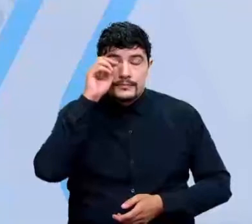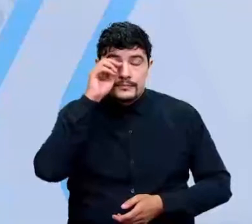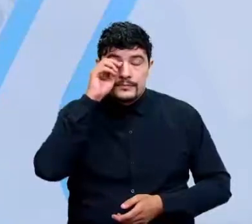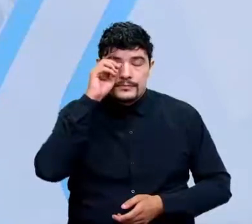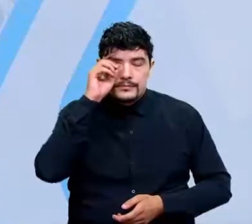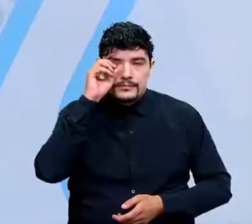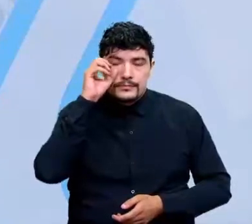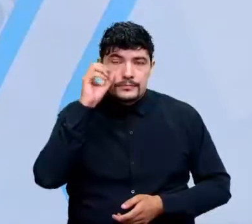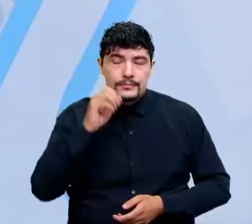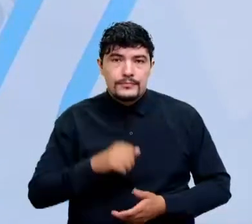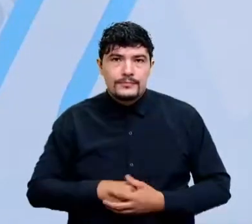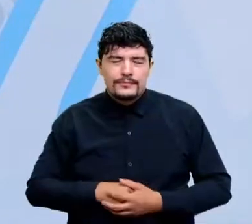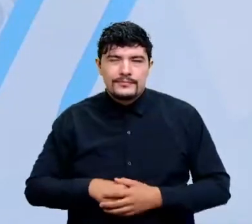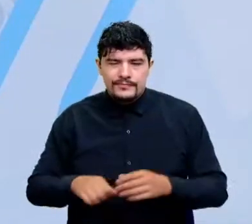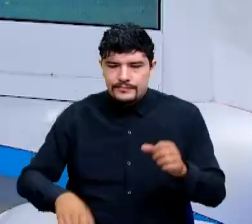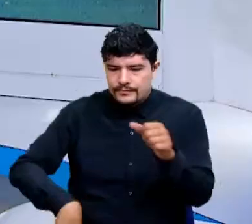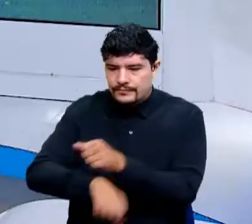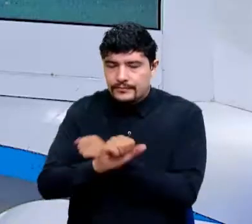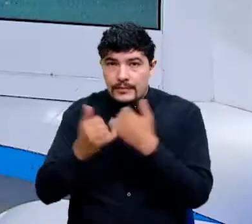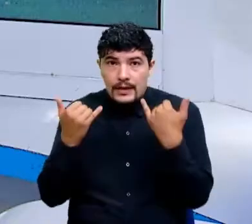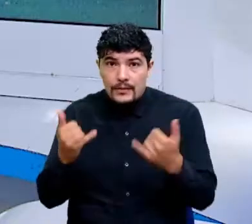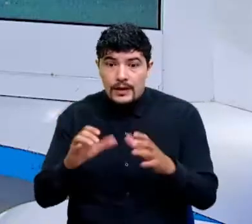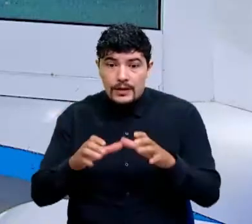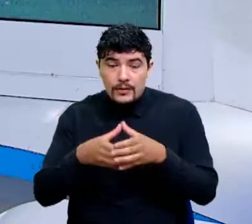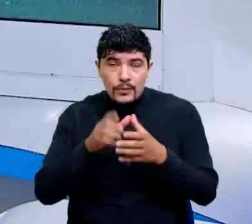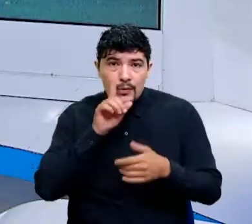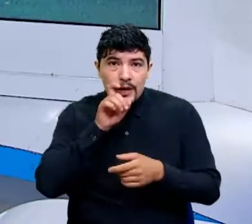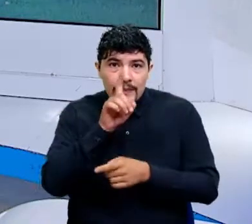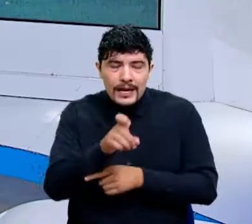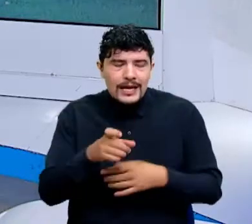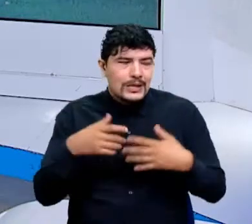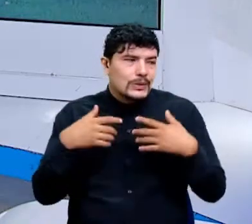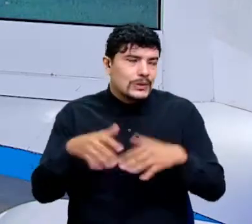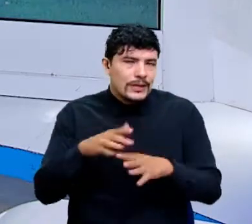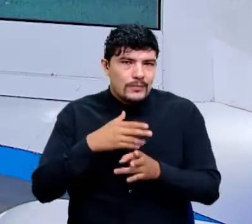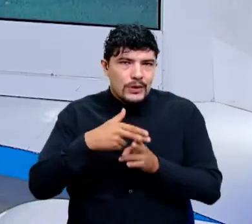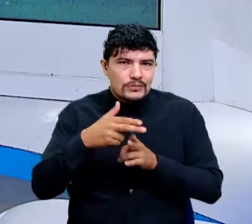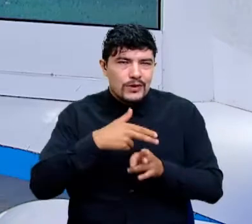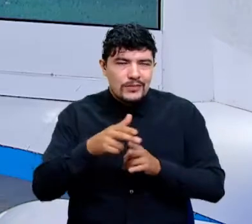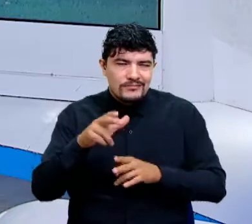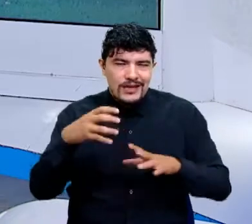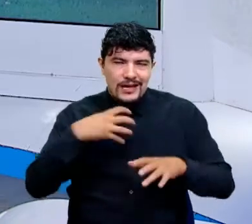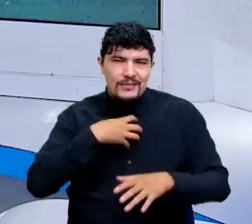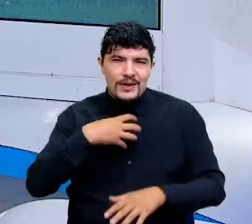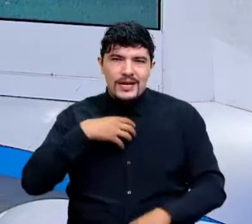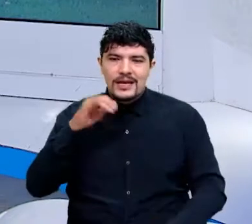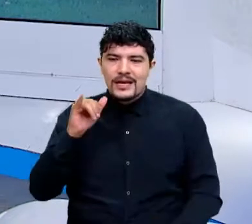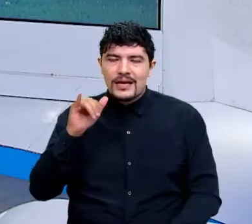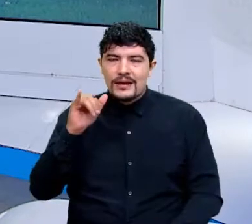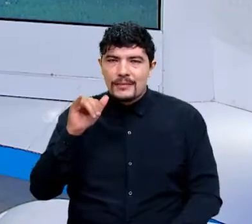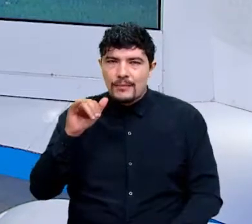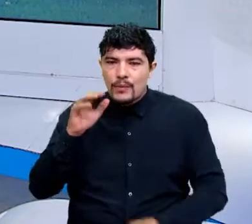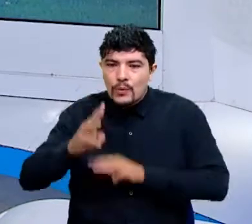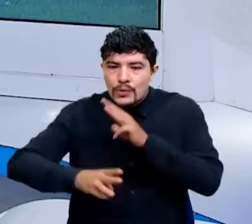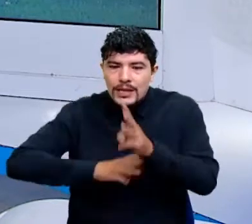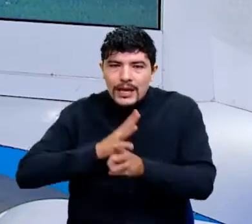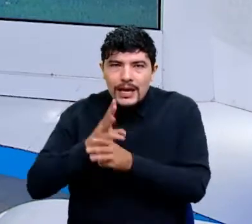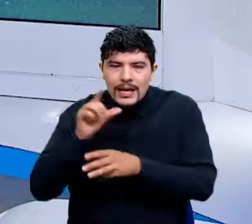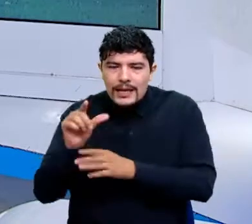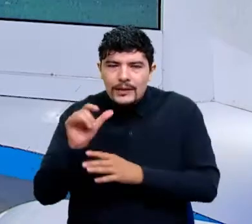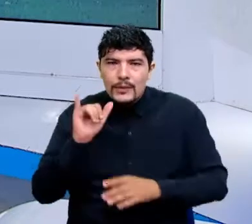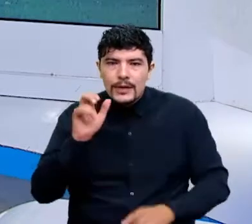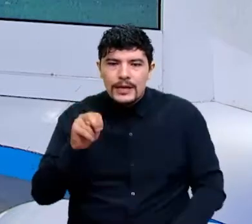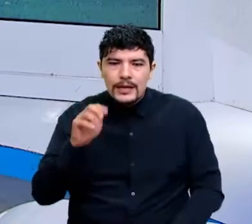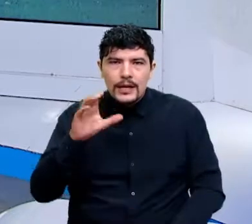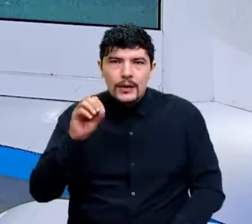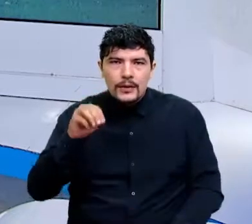seguimos hablando de balompié porque regresa a bucaramanga el mundialito de futbolín comesa tendrá competencias del 23 al 30 de junio